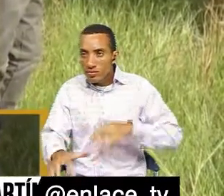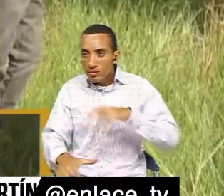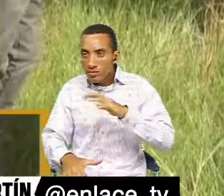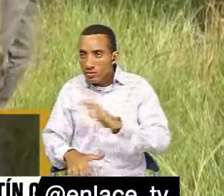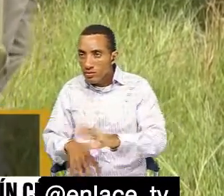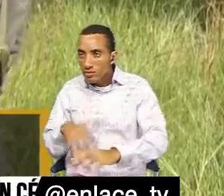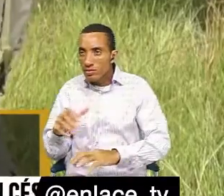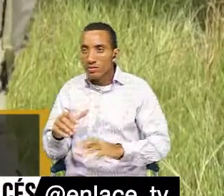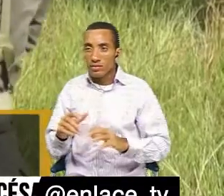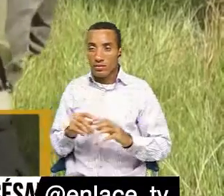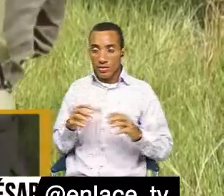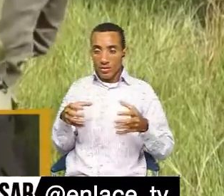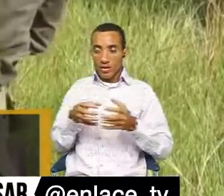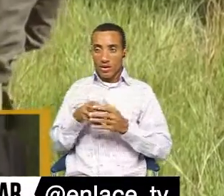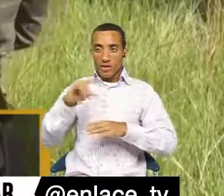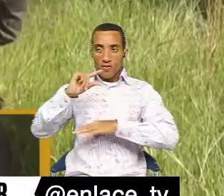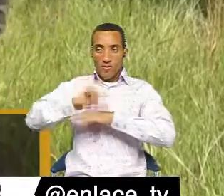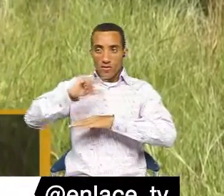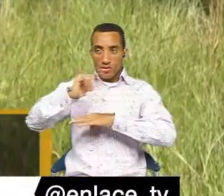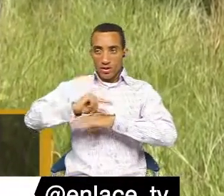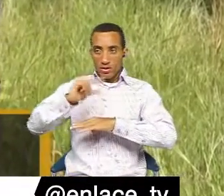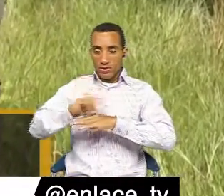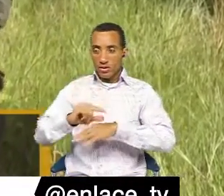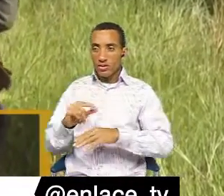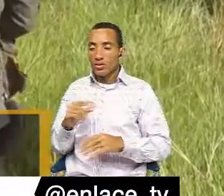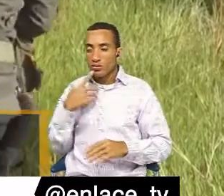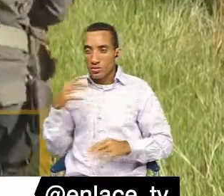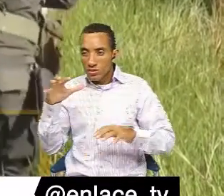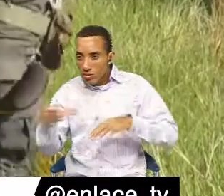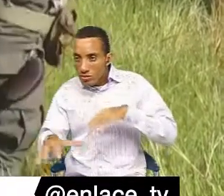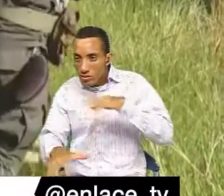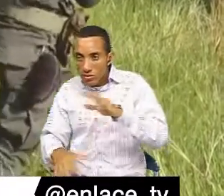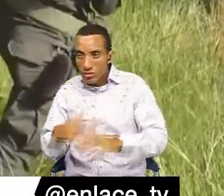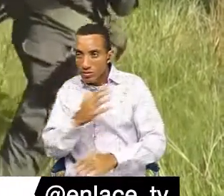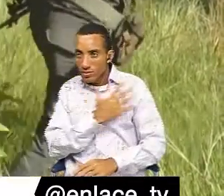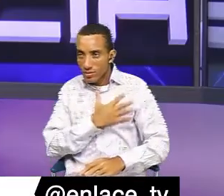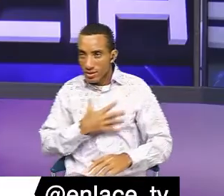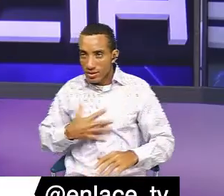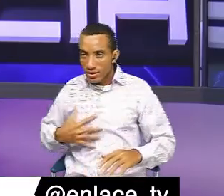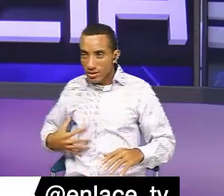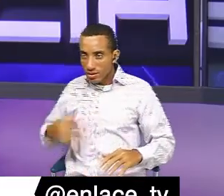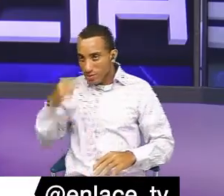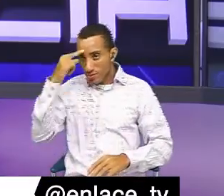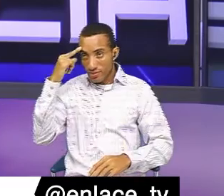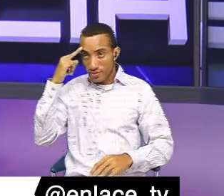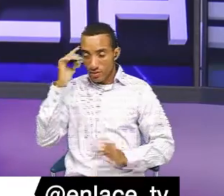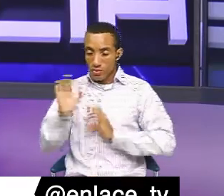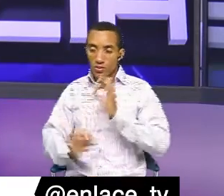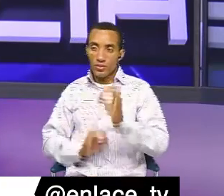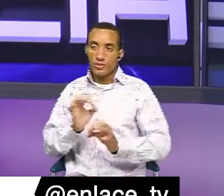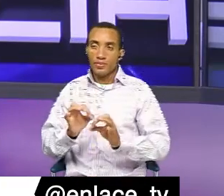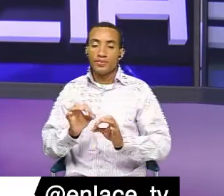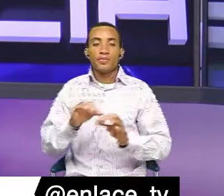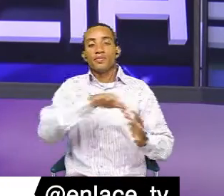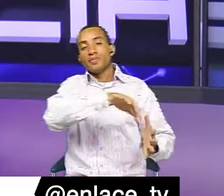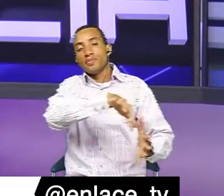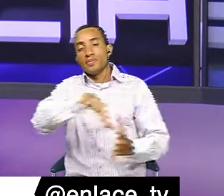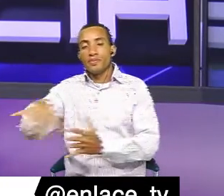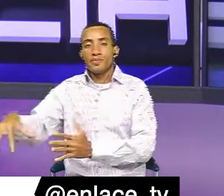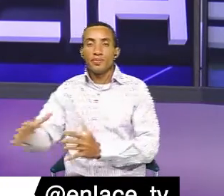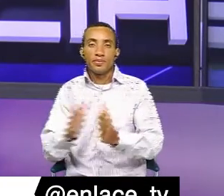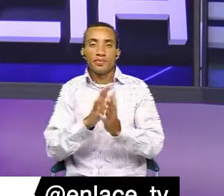la Fundación Pantera, fundación experta en el cuidado de estos animales. Las autoridades municipales